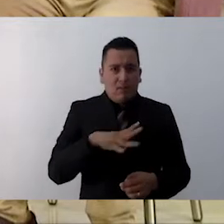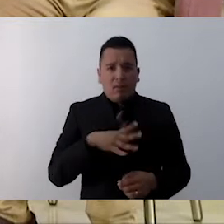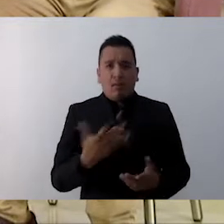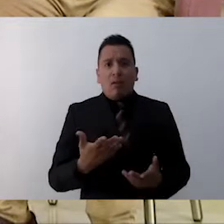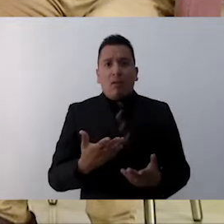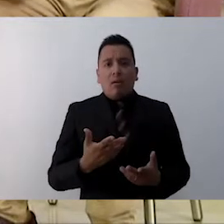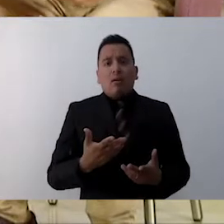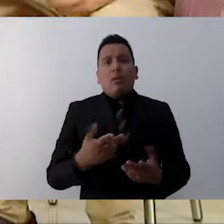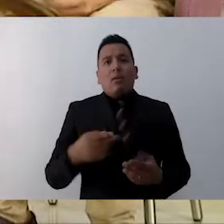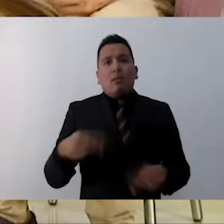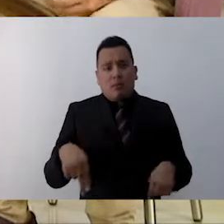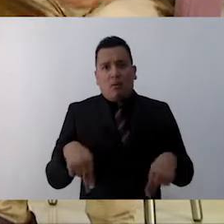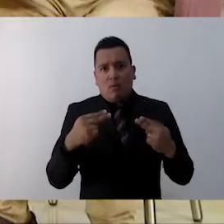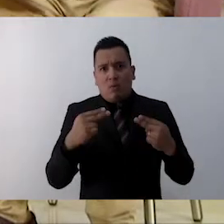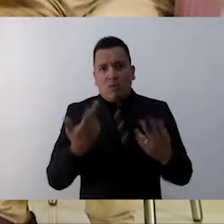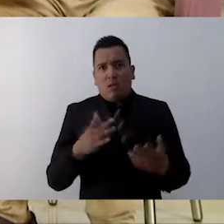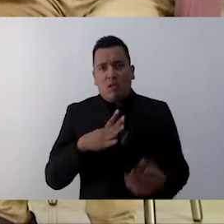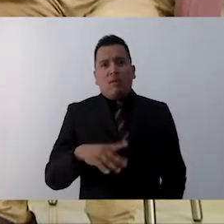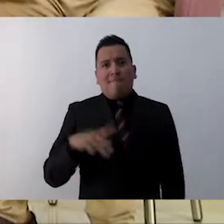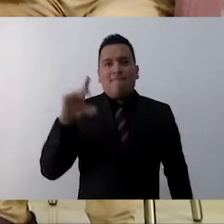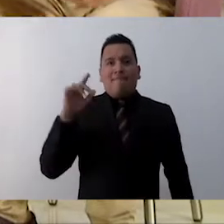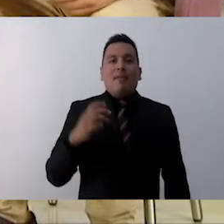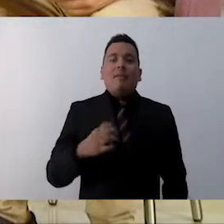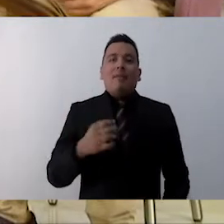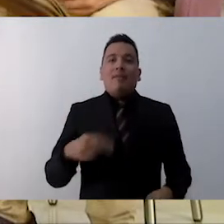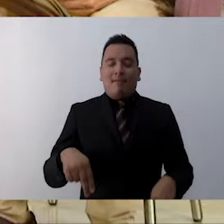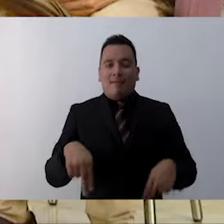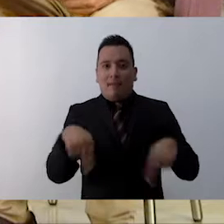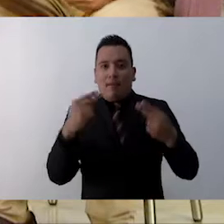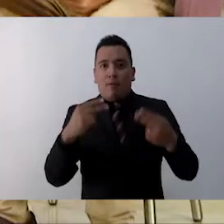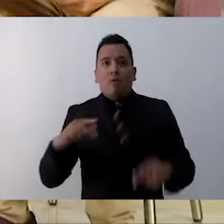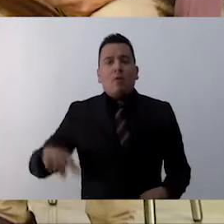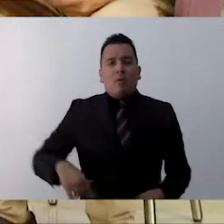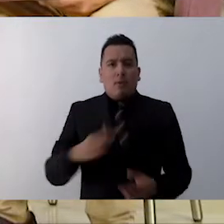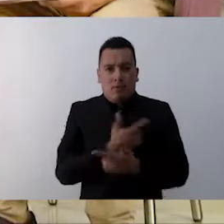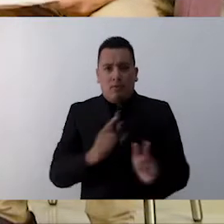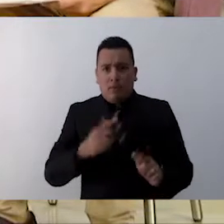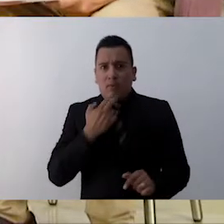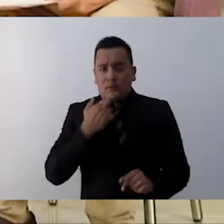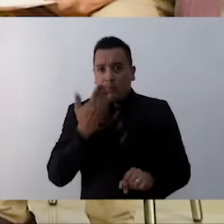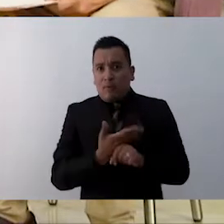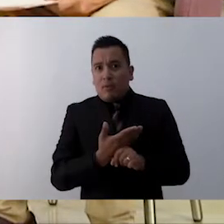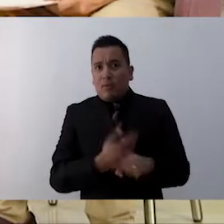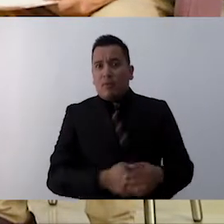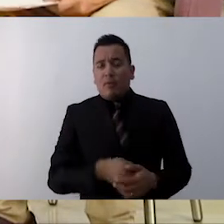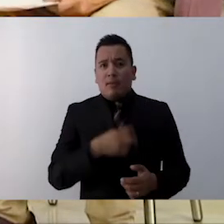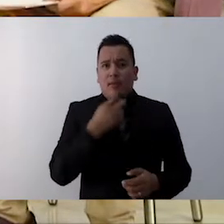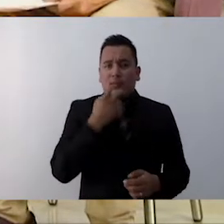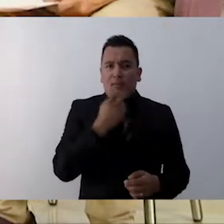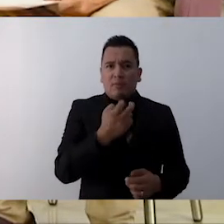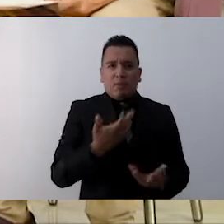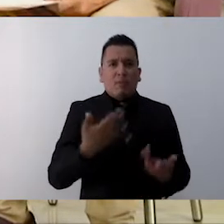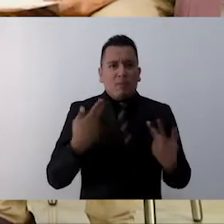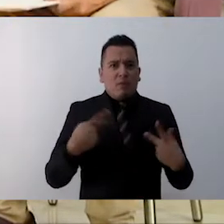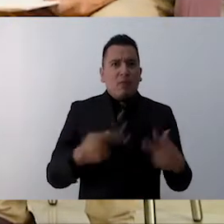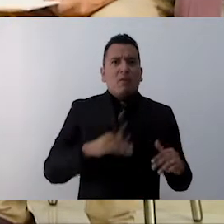¿existe también o podrá existir las empresas democráticamente responsables? ¿Tienen que tener algún papel las empresas en el